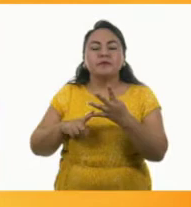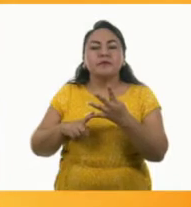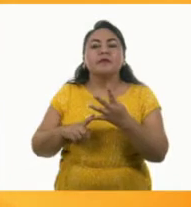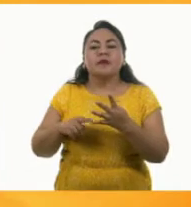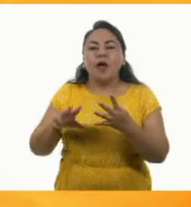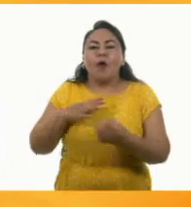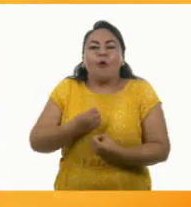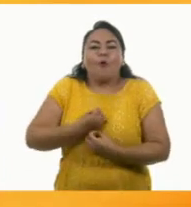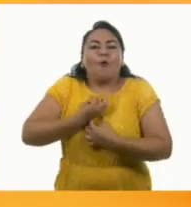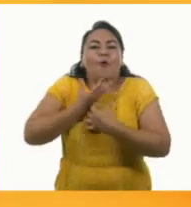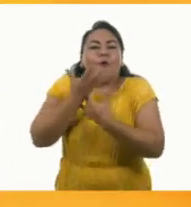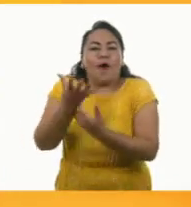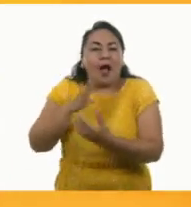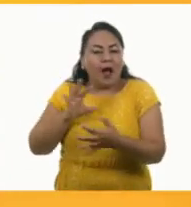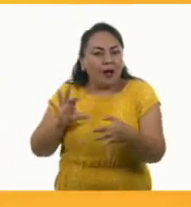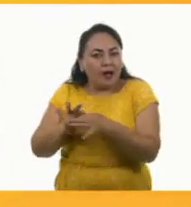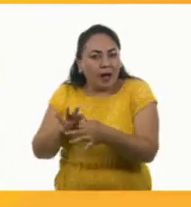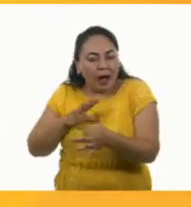contenido poético.